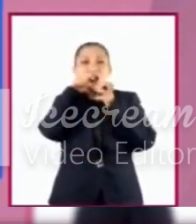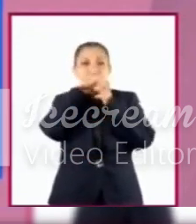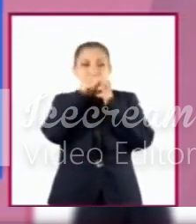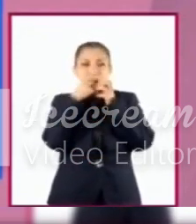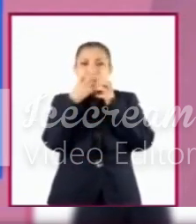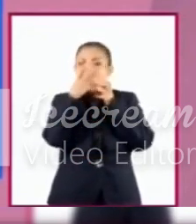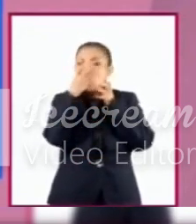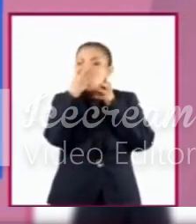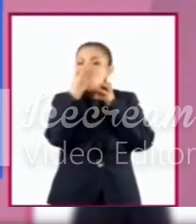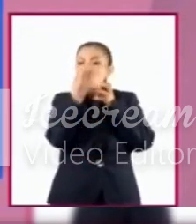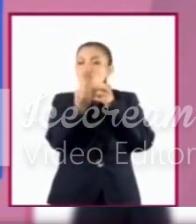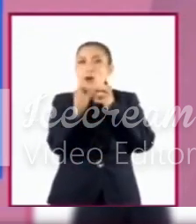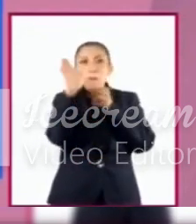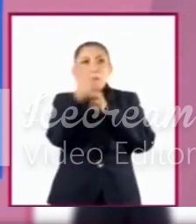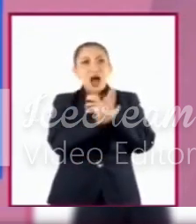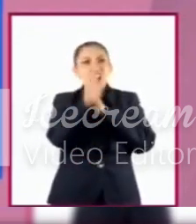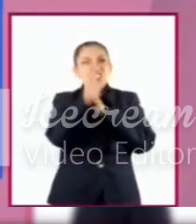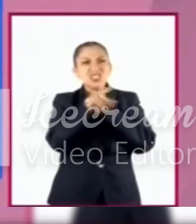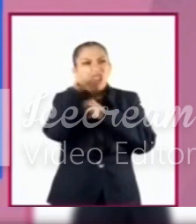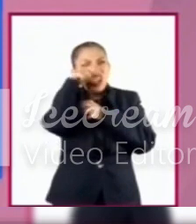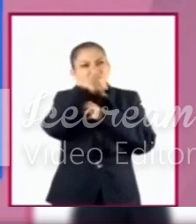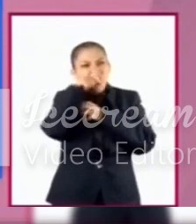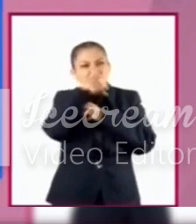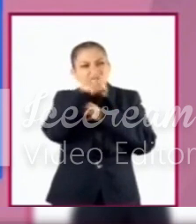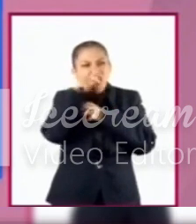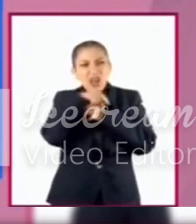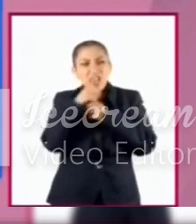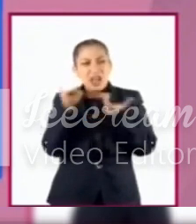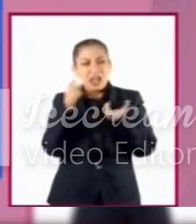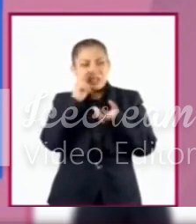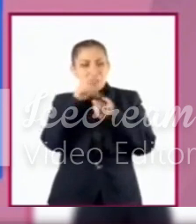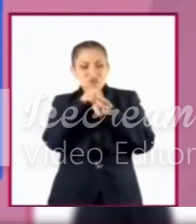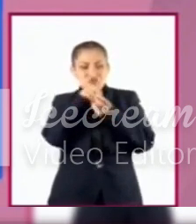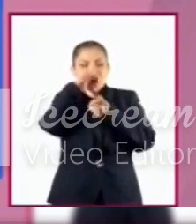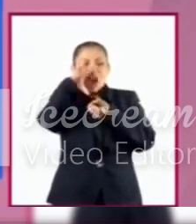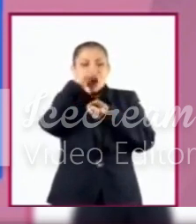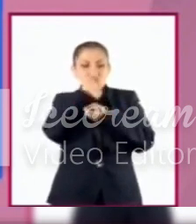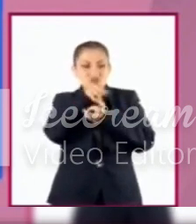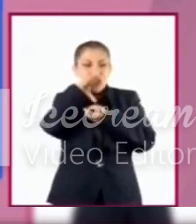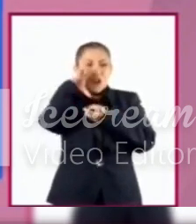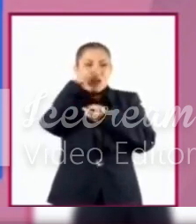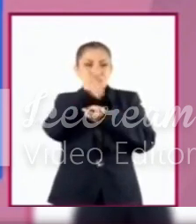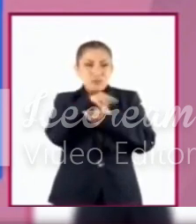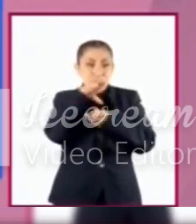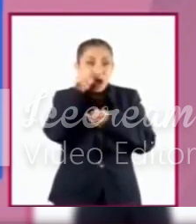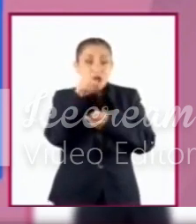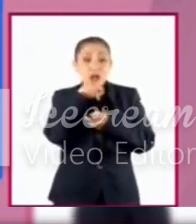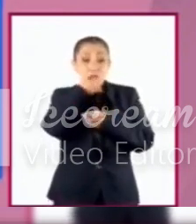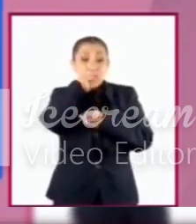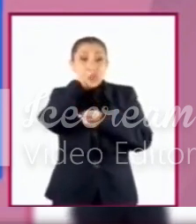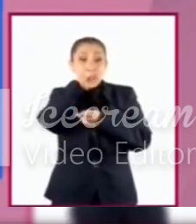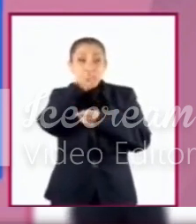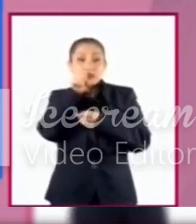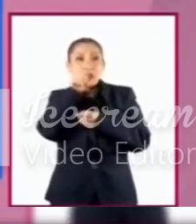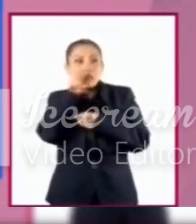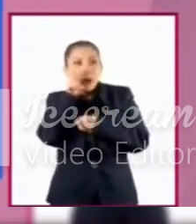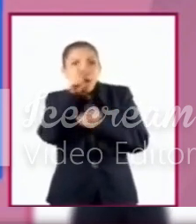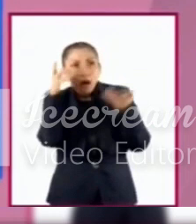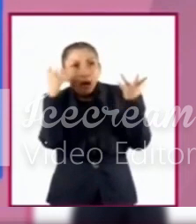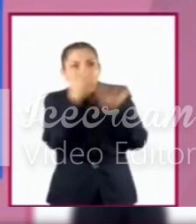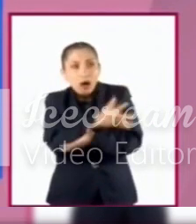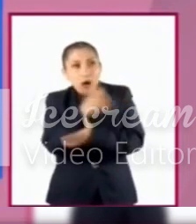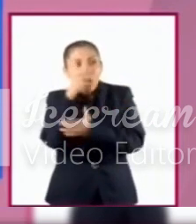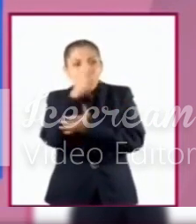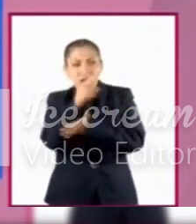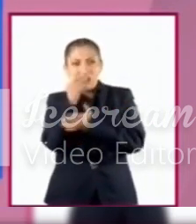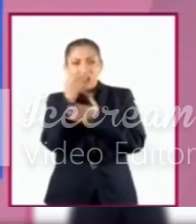pico córneo como el de un loro, se abría y cerraba verticalmente. Su lengua, también